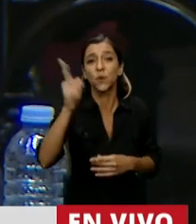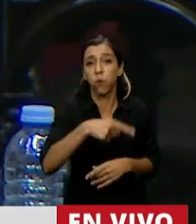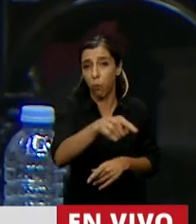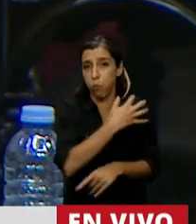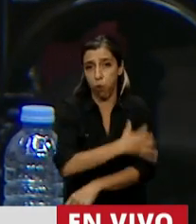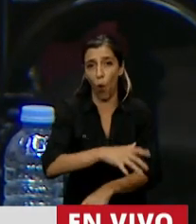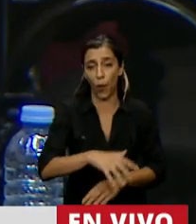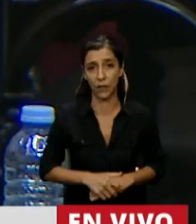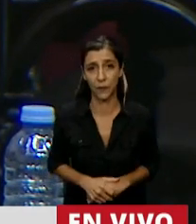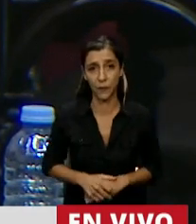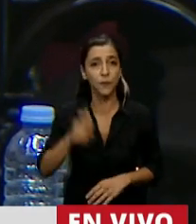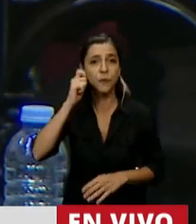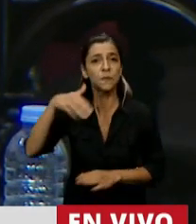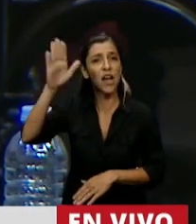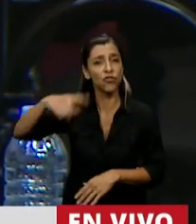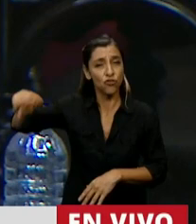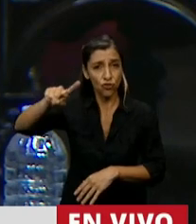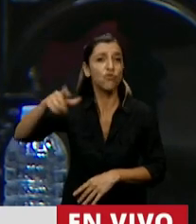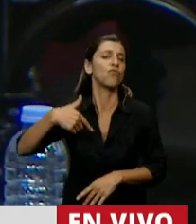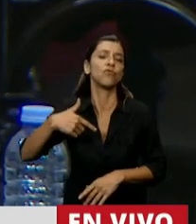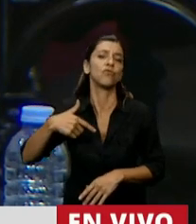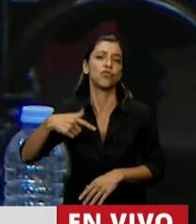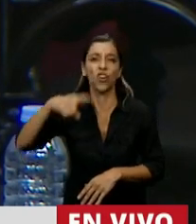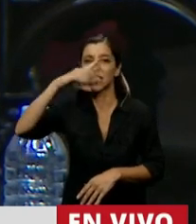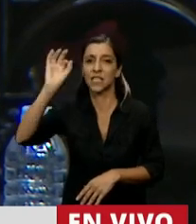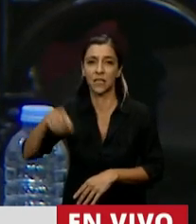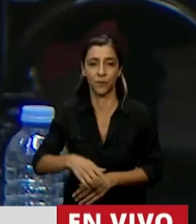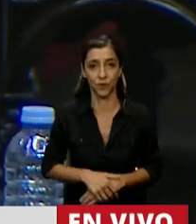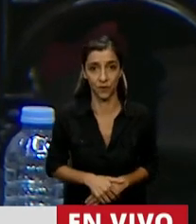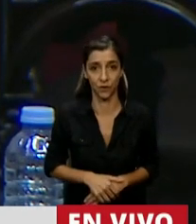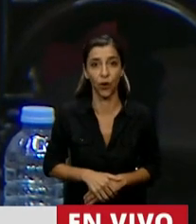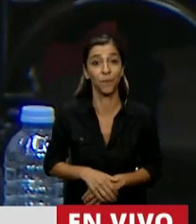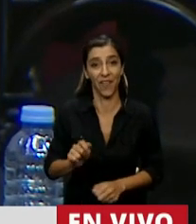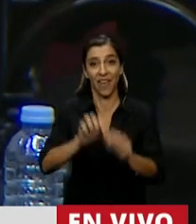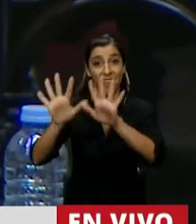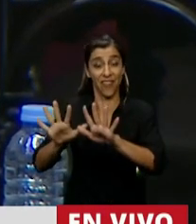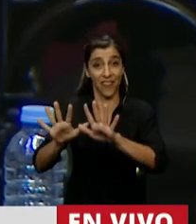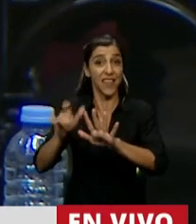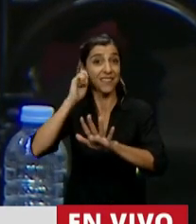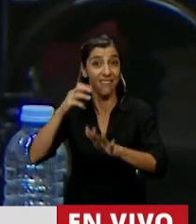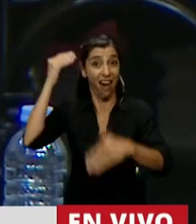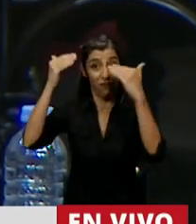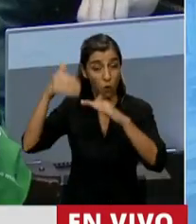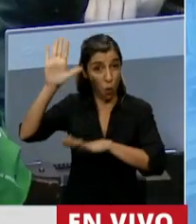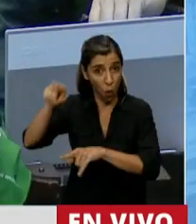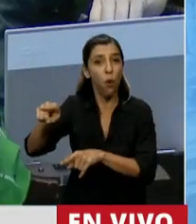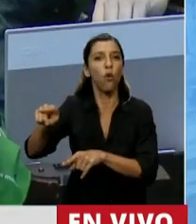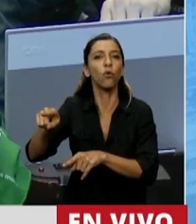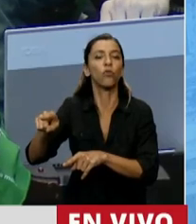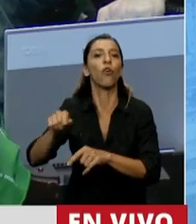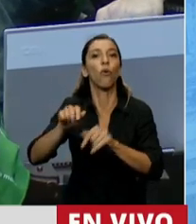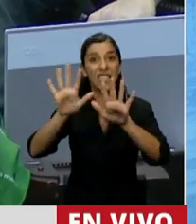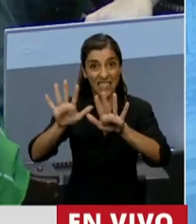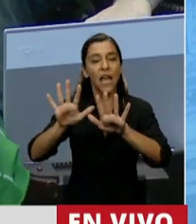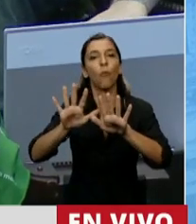70% de pobreza vuelvo a repetir 7 de cada 10 adultos mayores la argentina- son pobres señor presidente